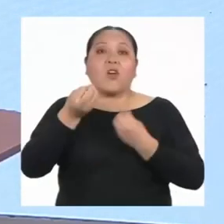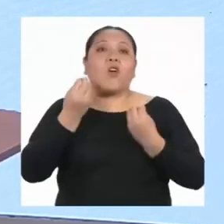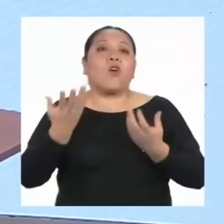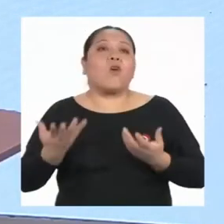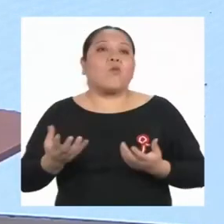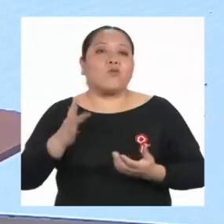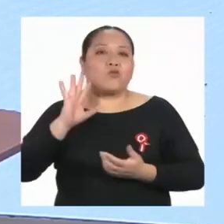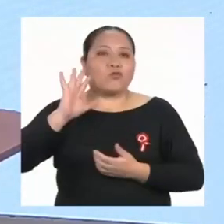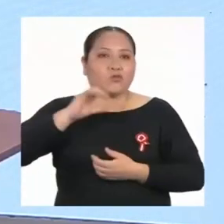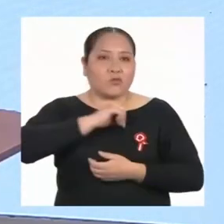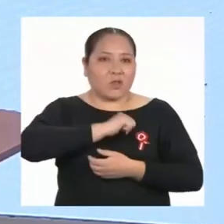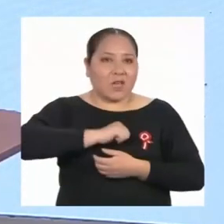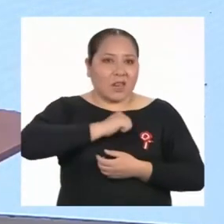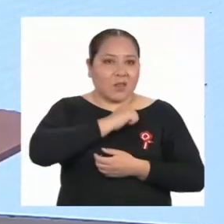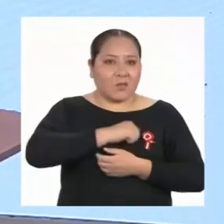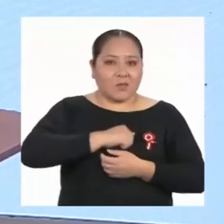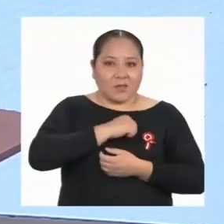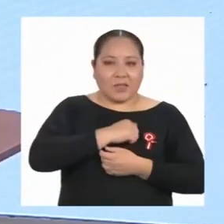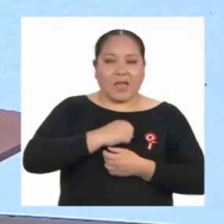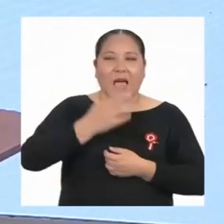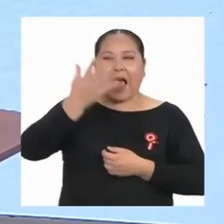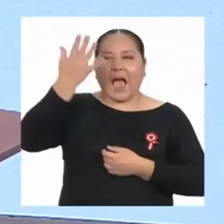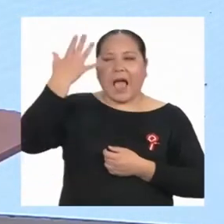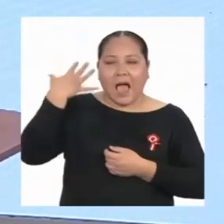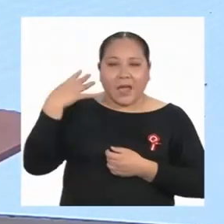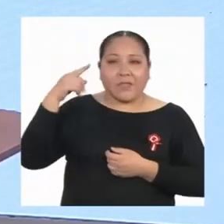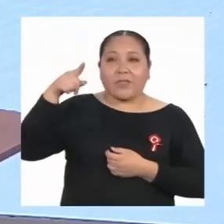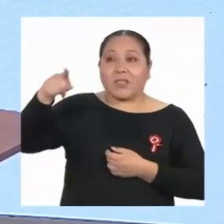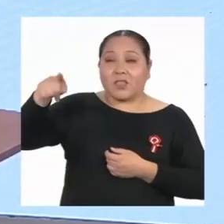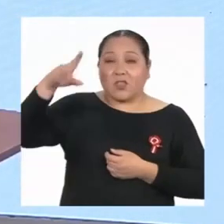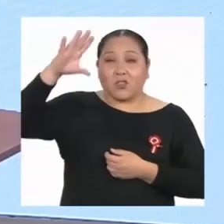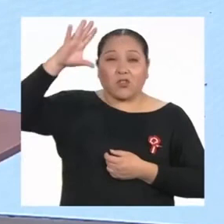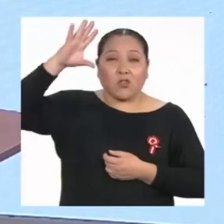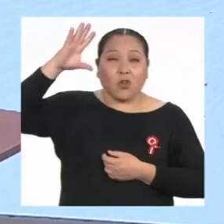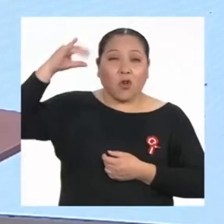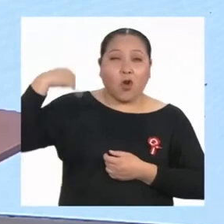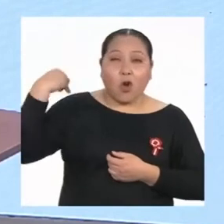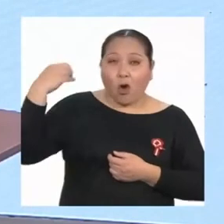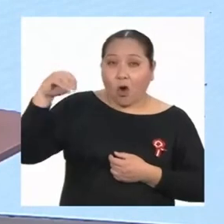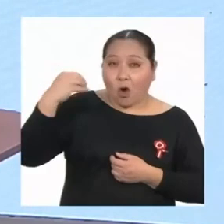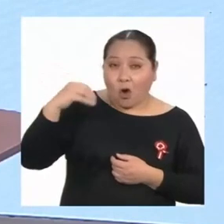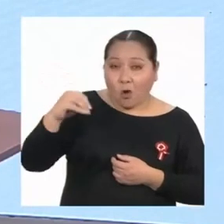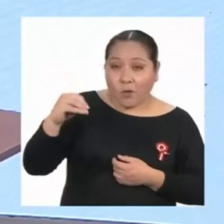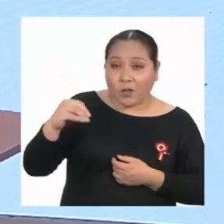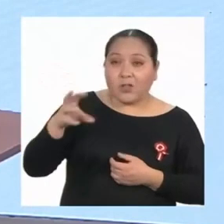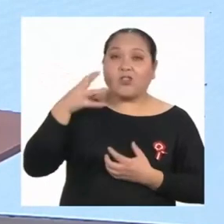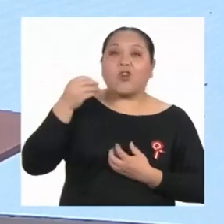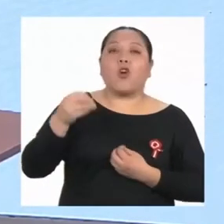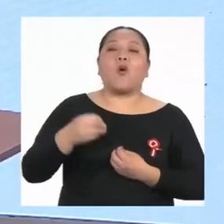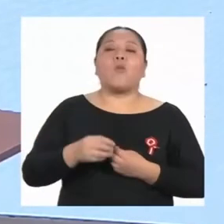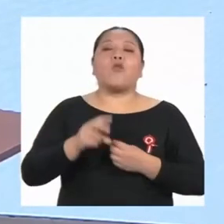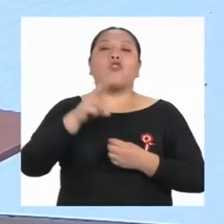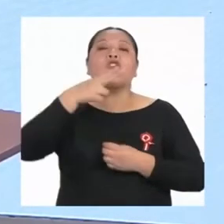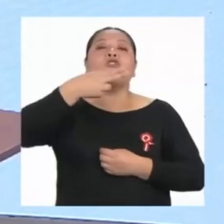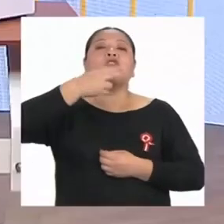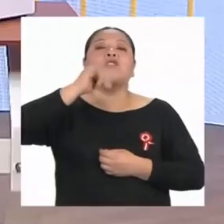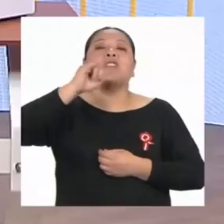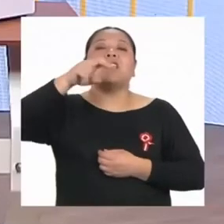era el comportamiento de los hinchas cuando ellos eran jóvenes y compares con lo que sucede en